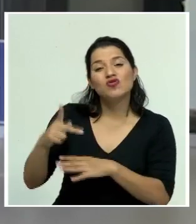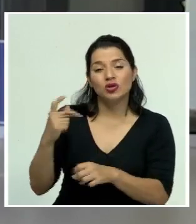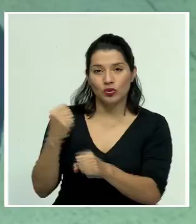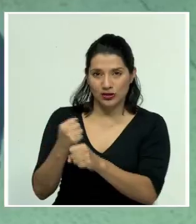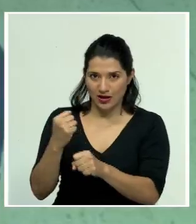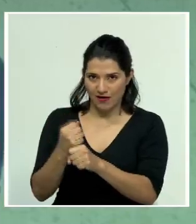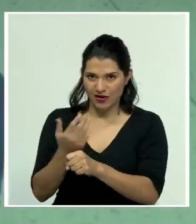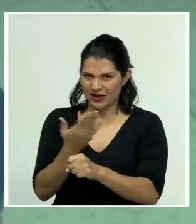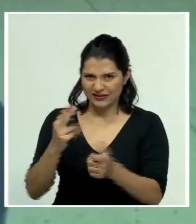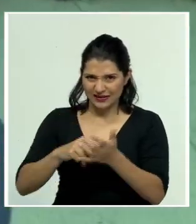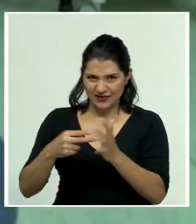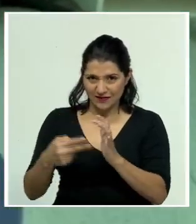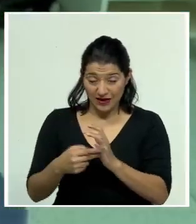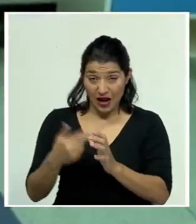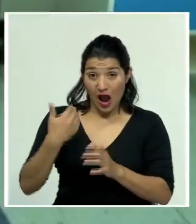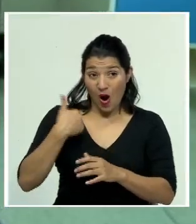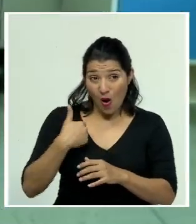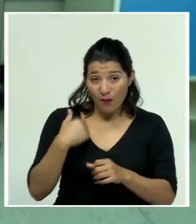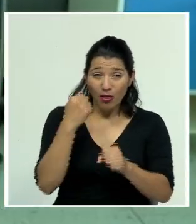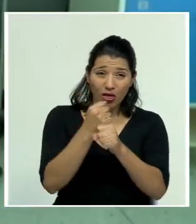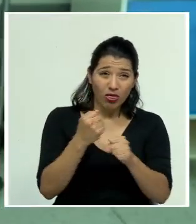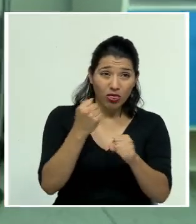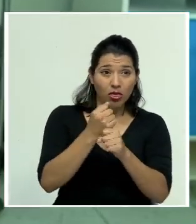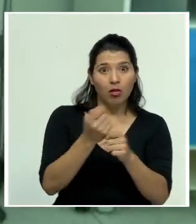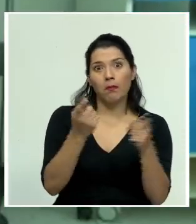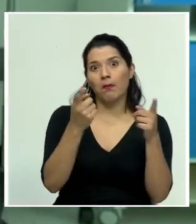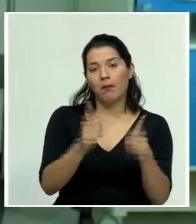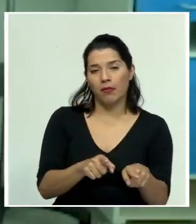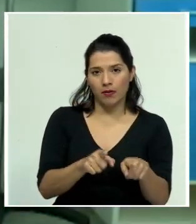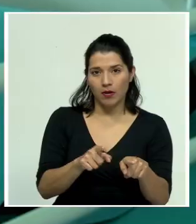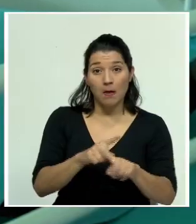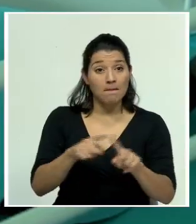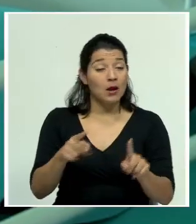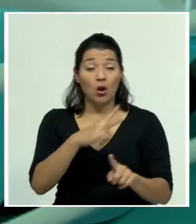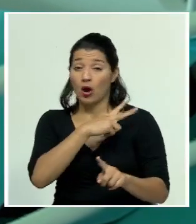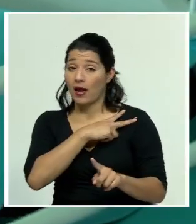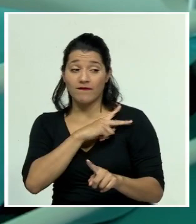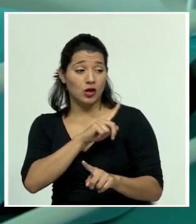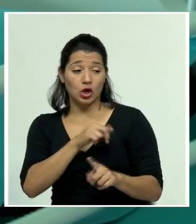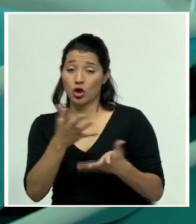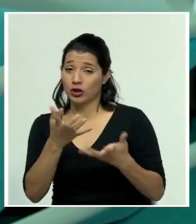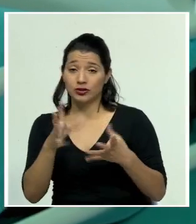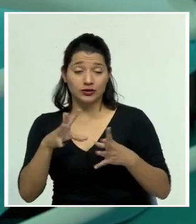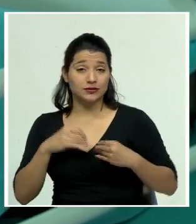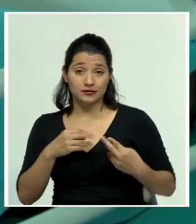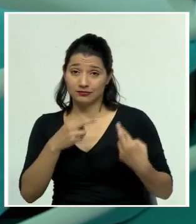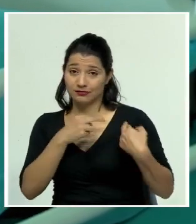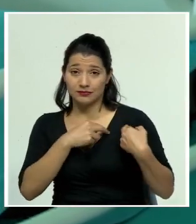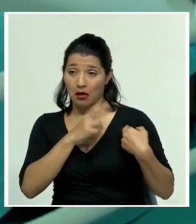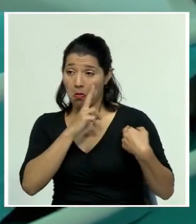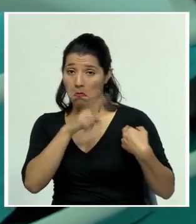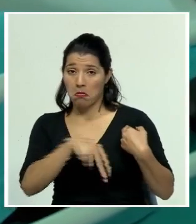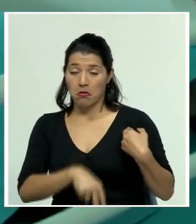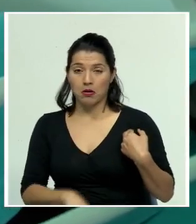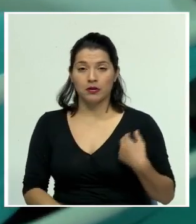es decir, peones que sufrieron un accidente mientras trabajaban y su patrono no quiso responsabilizarse por ello.